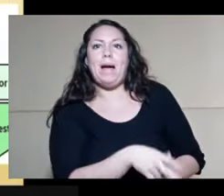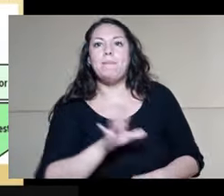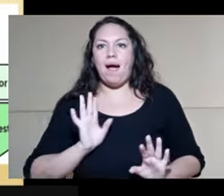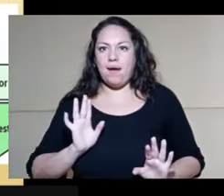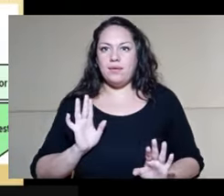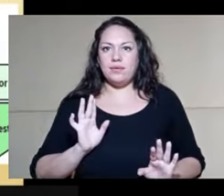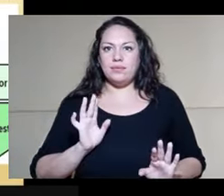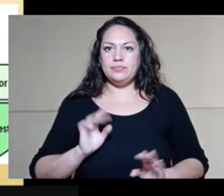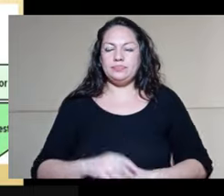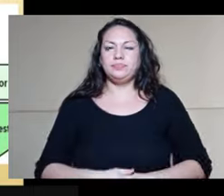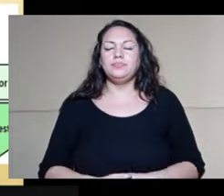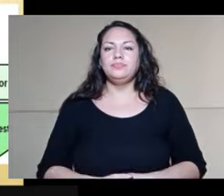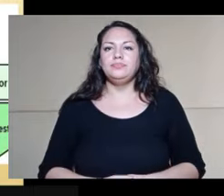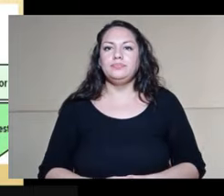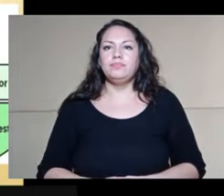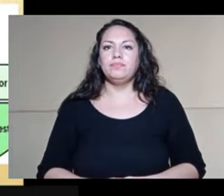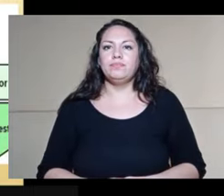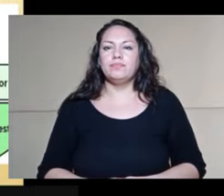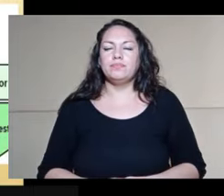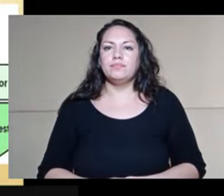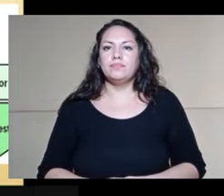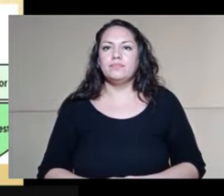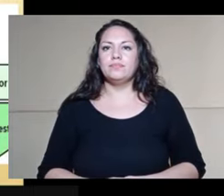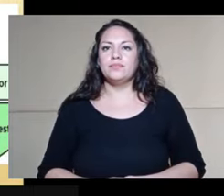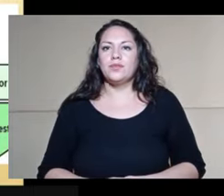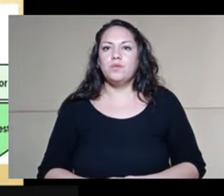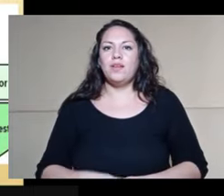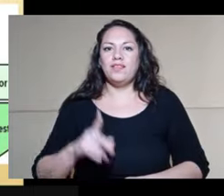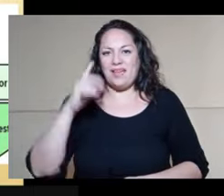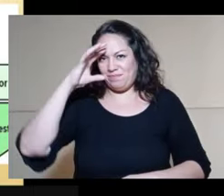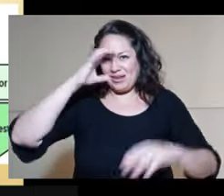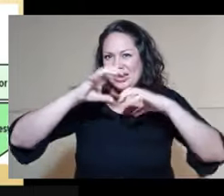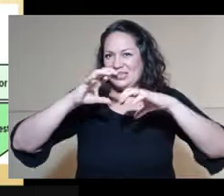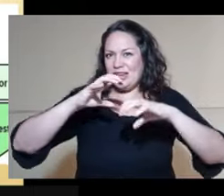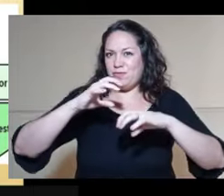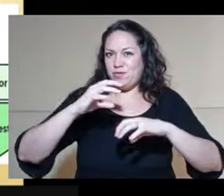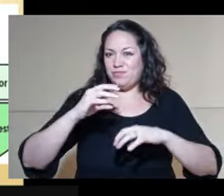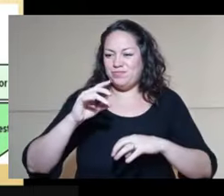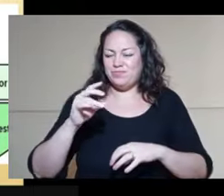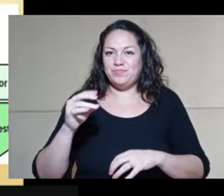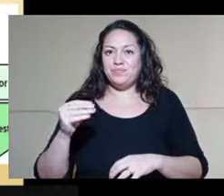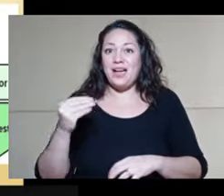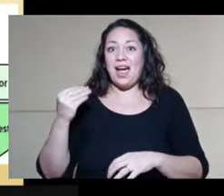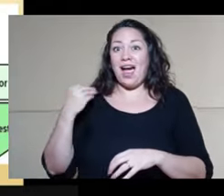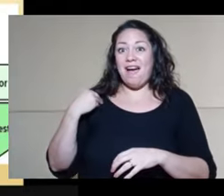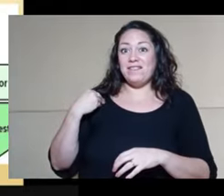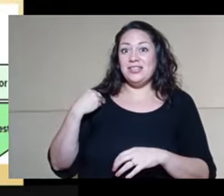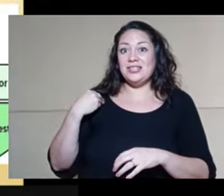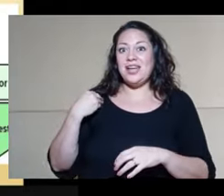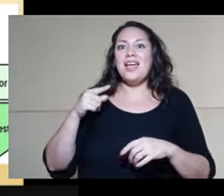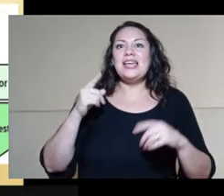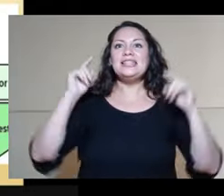piel del dedo con el cigarrillo, hace algo. Una vez que yo interpreto esto, hago